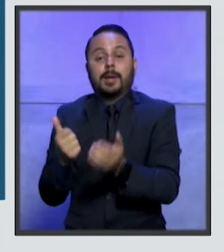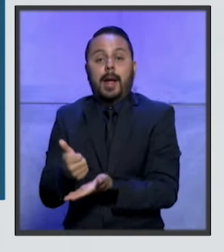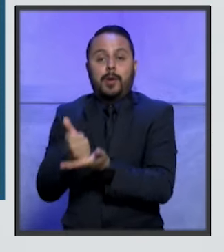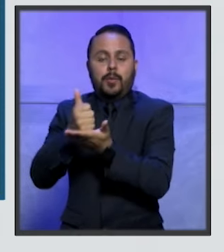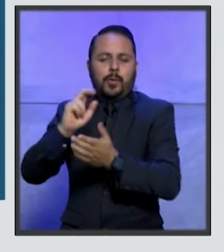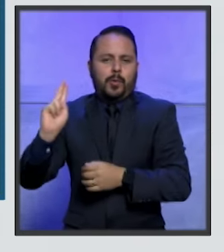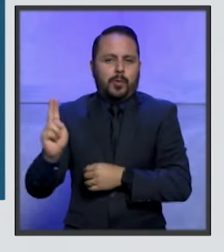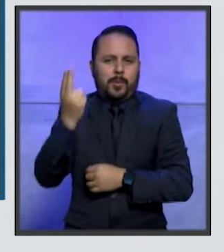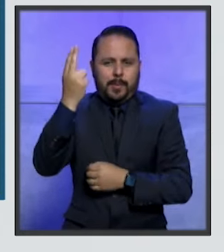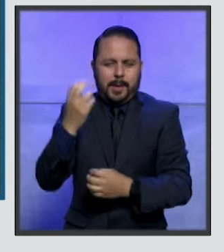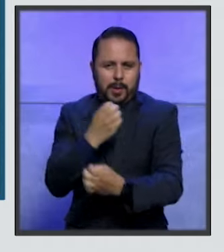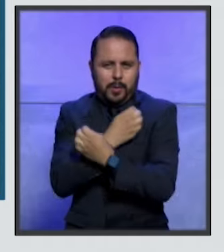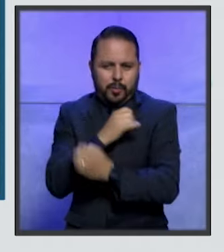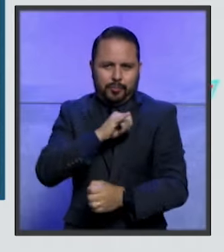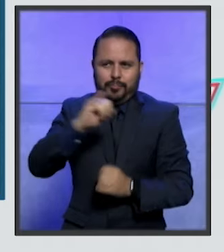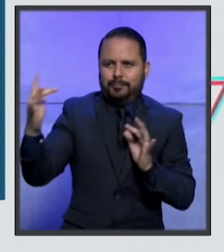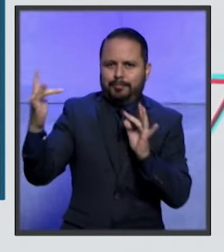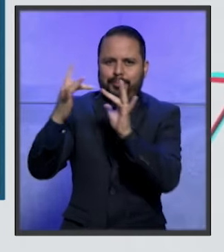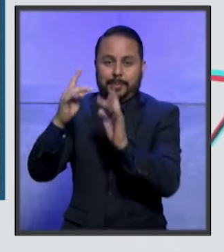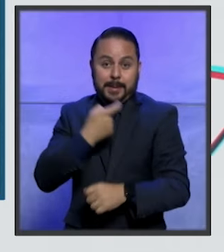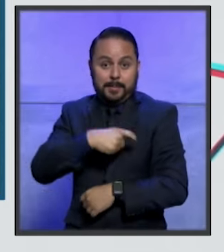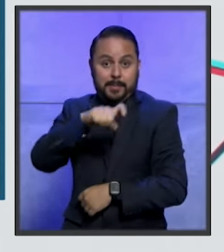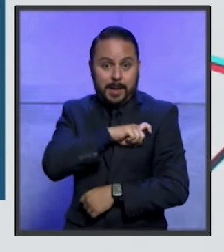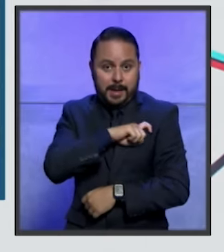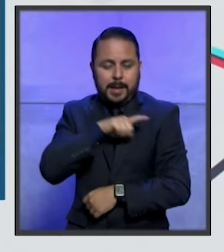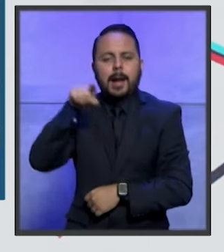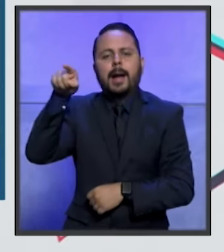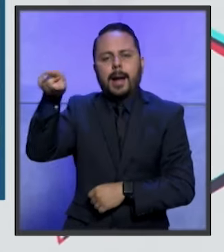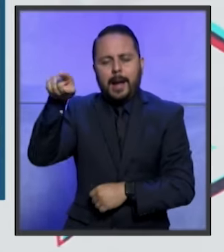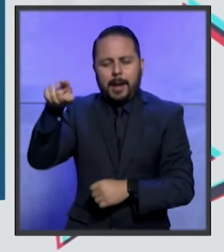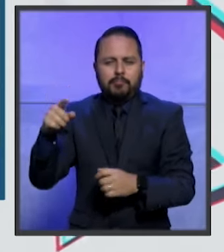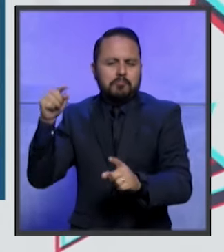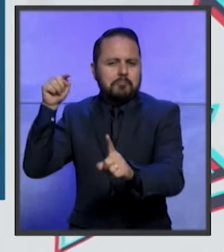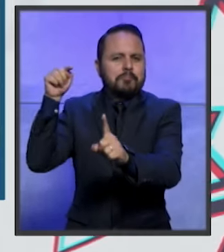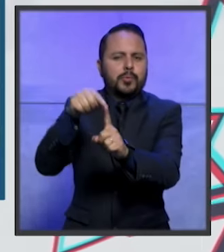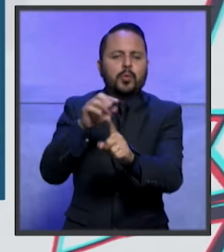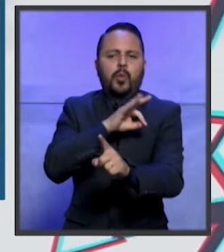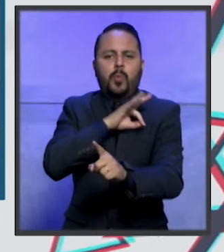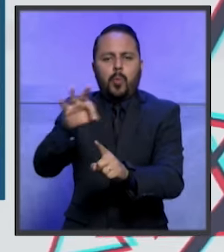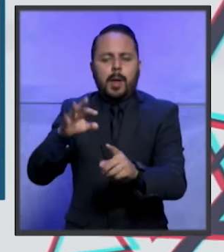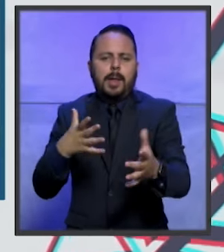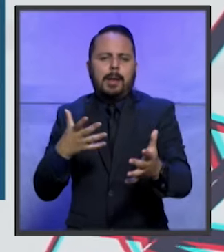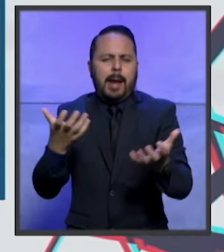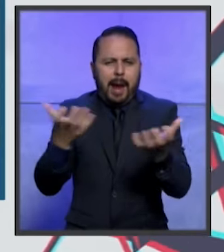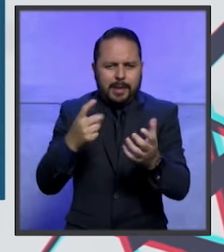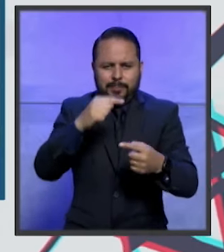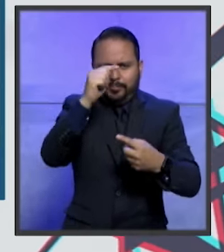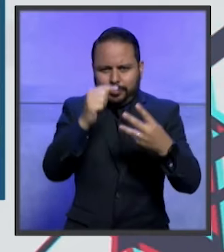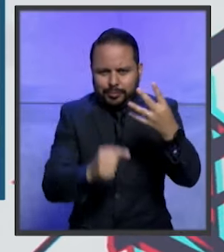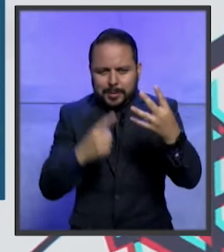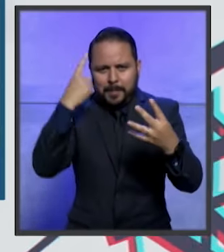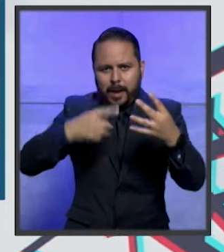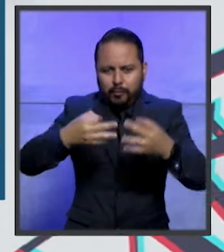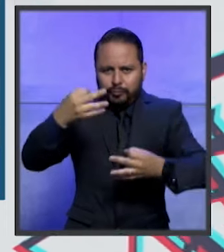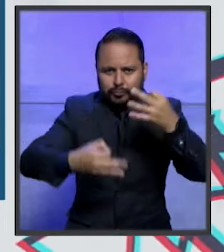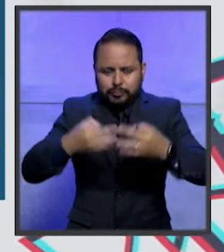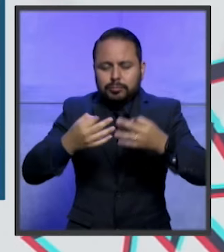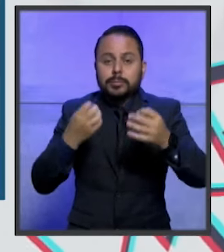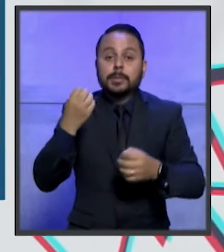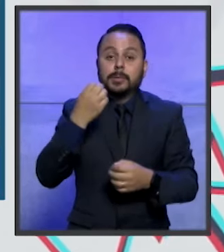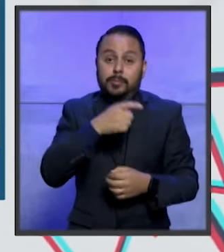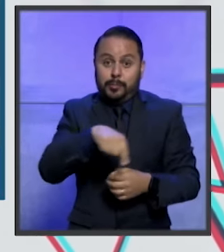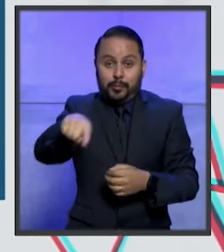la Universidad Nacional de educación a distancia de España que tiene como objetivo dotar a los operadores y operadoras jur